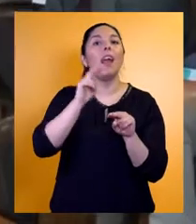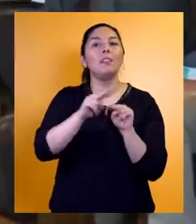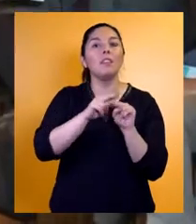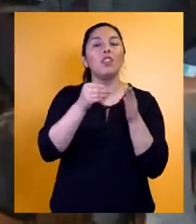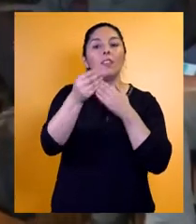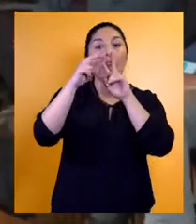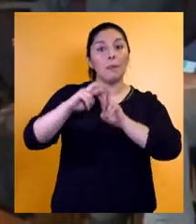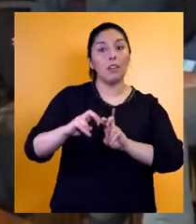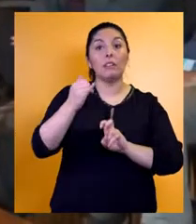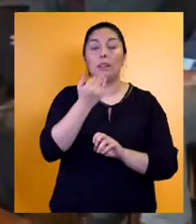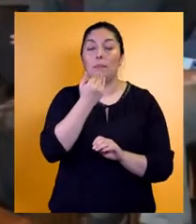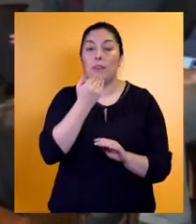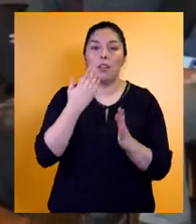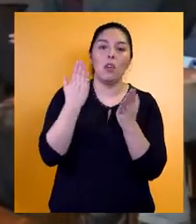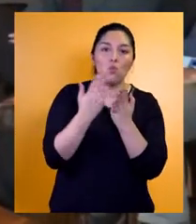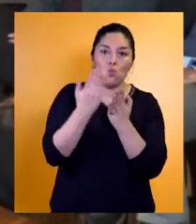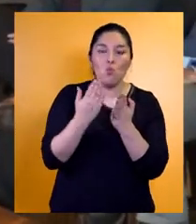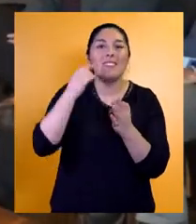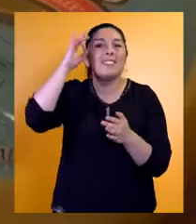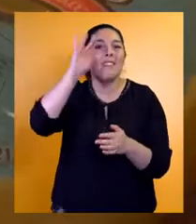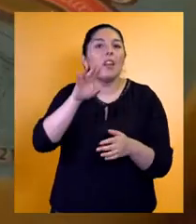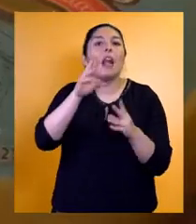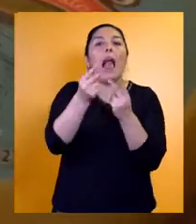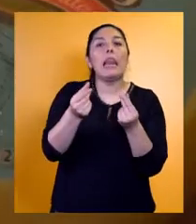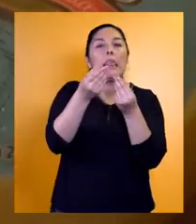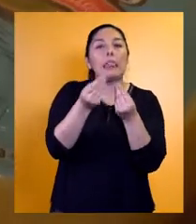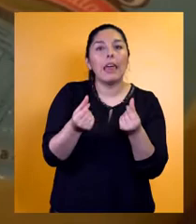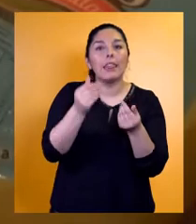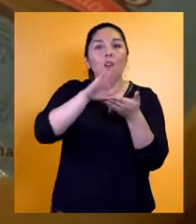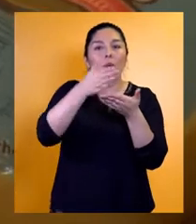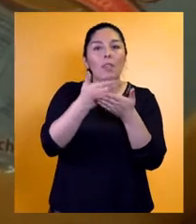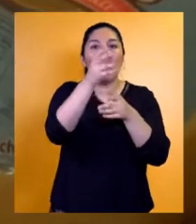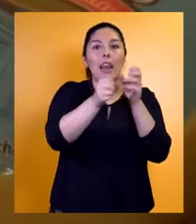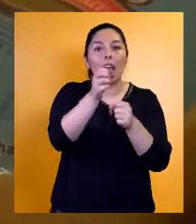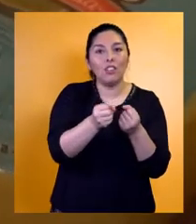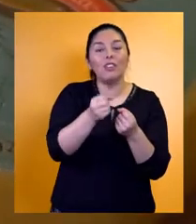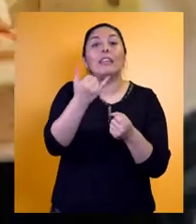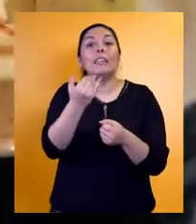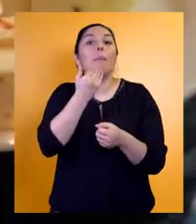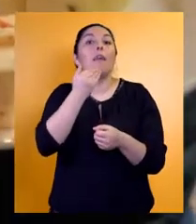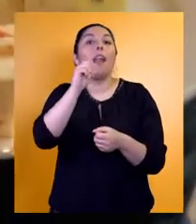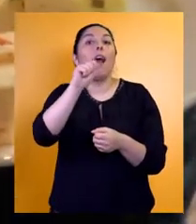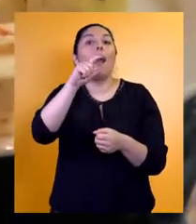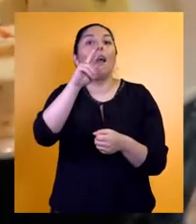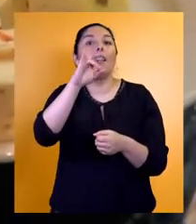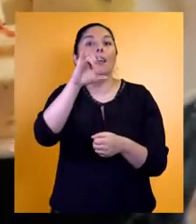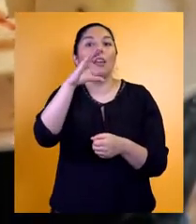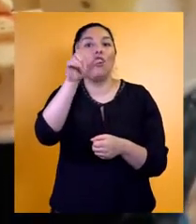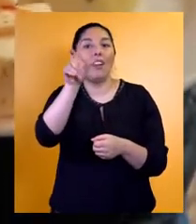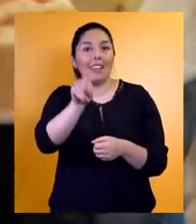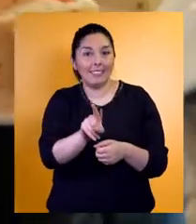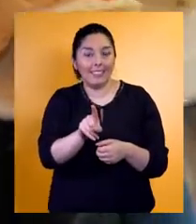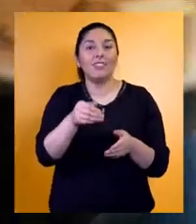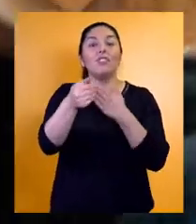que busca a través de la investigación y estudios la calidad de los productos lácteos y agrícolas producidos en la región. El